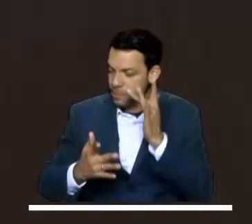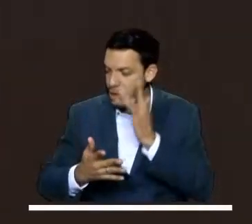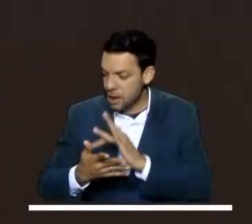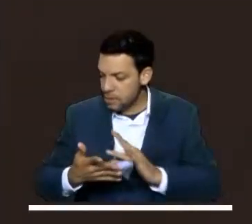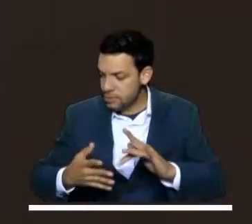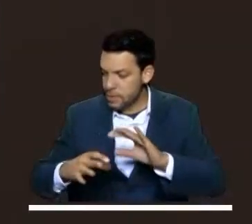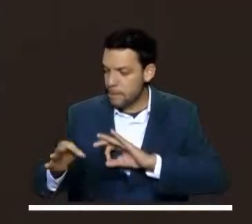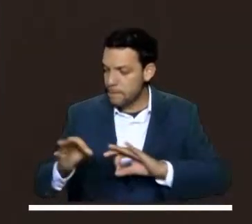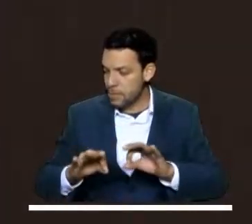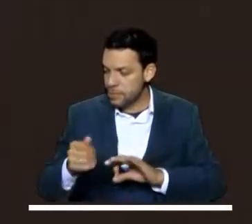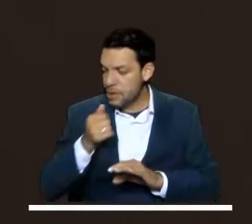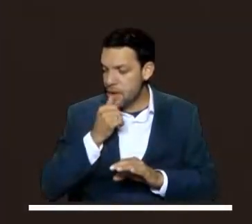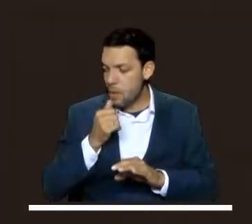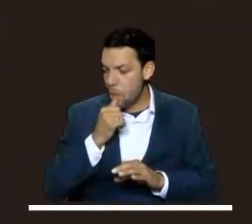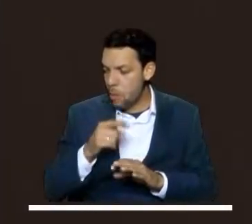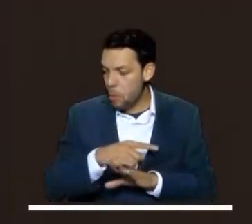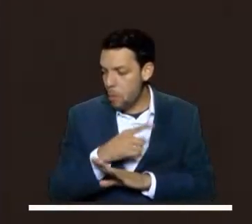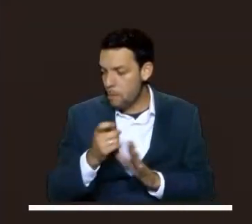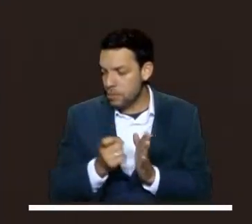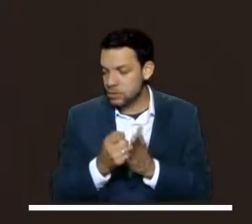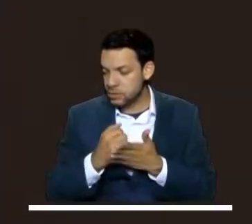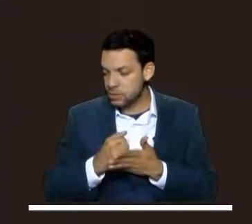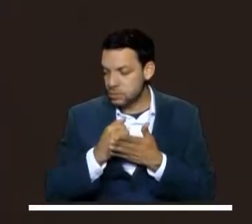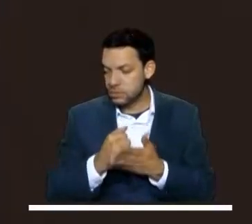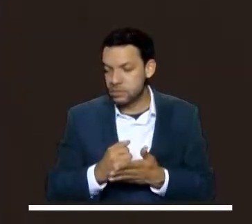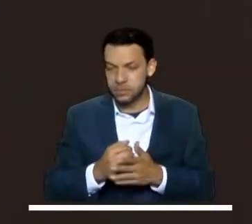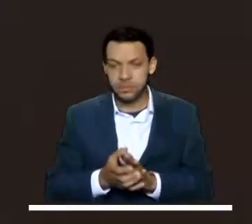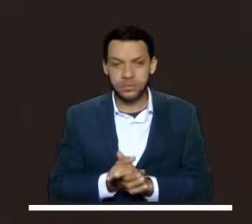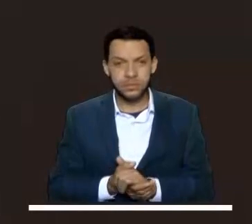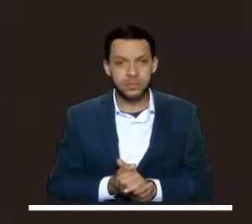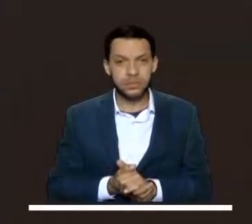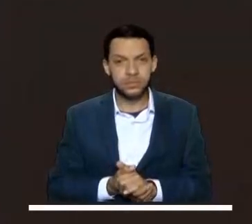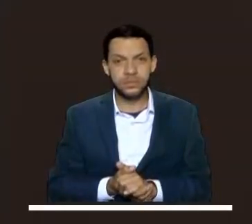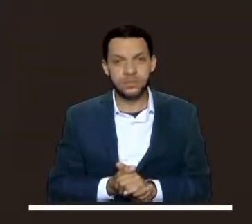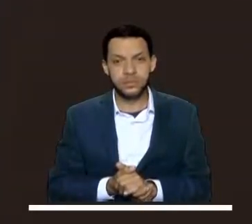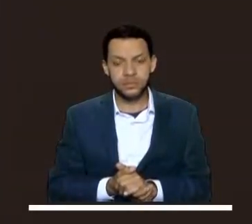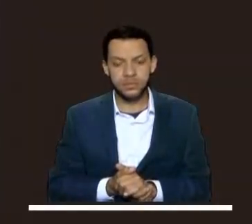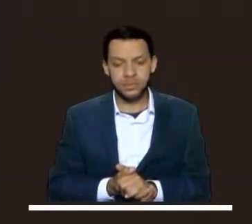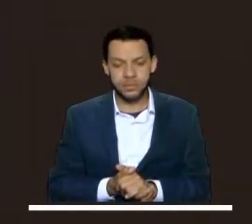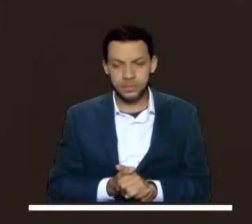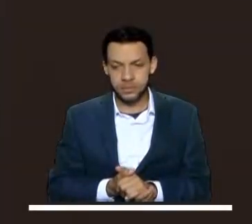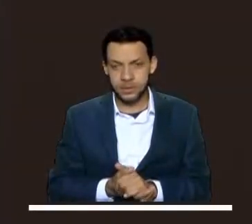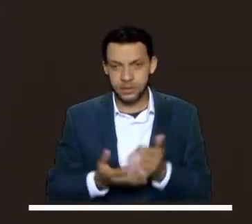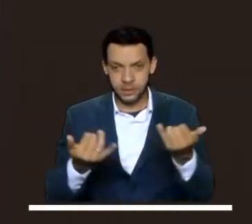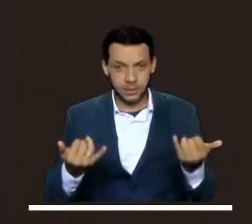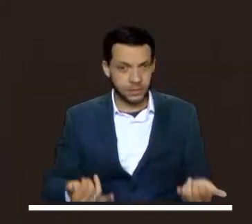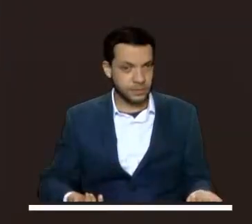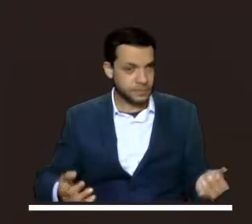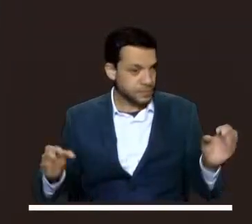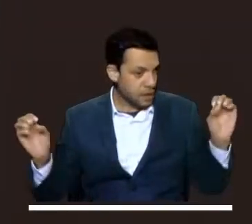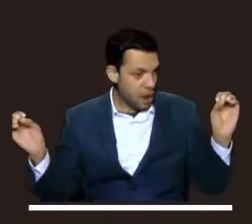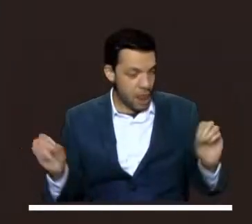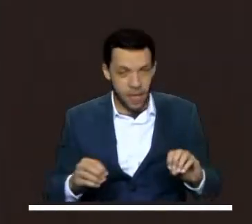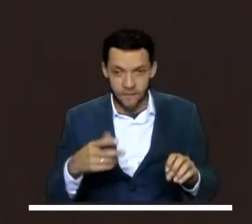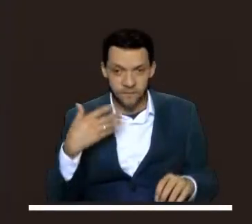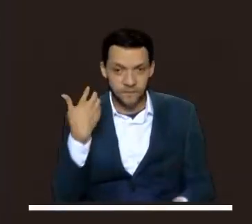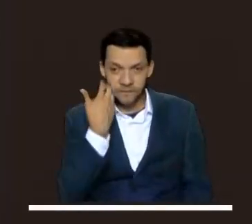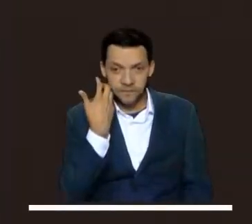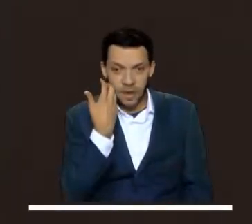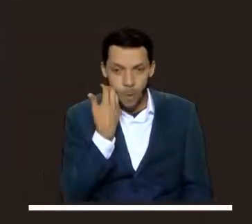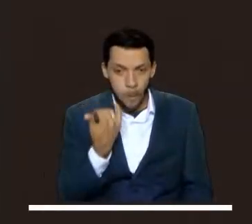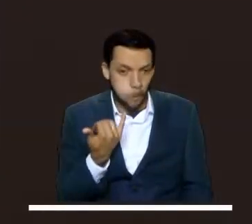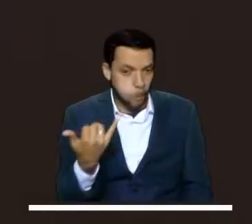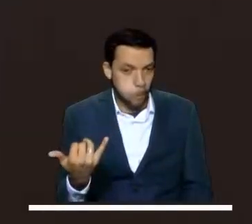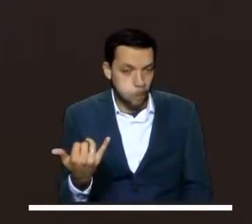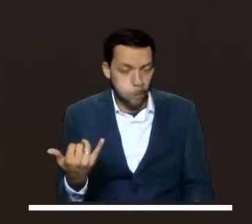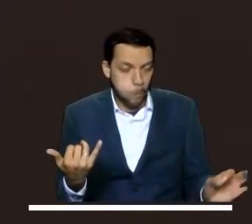hacer un buen lavado del colon para poder ver bien las estructuras al final, a la salida. Y hasta ahora no se ha encontrado ninguna patología. Ahora no hemos encontrado